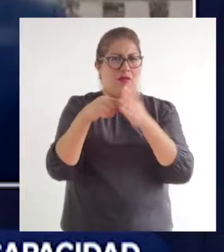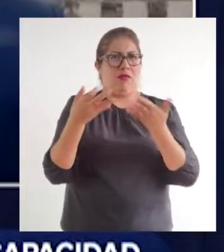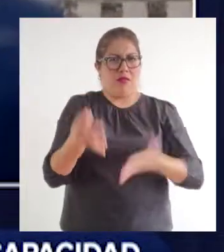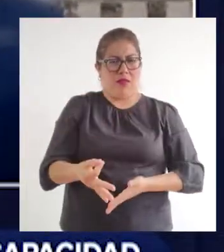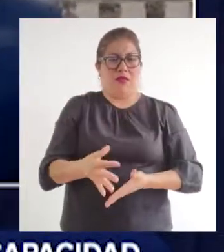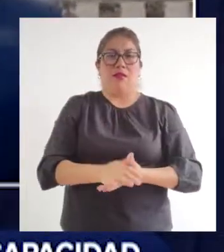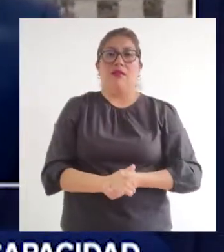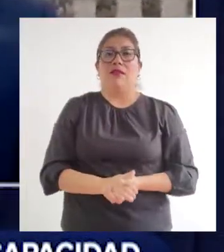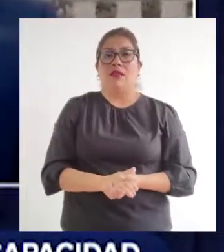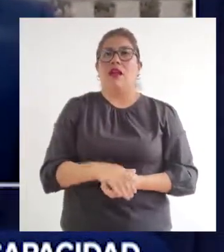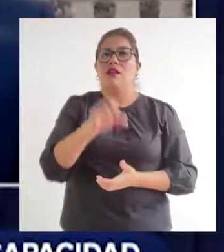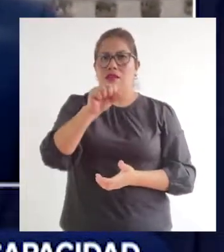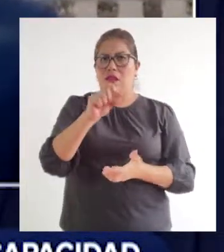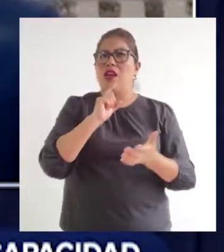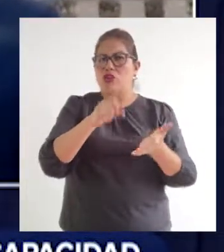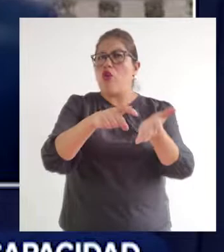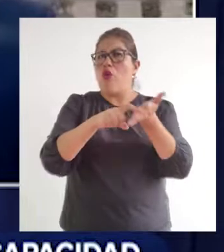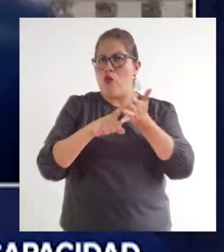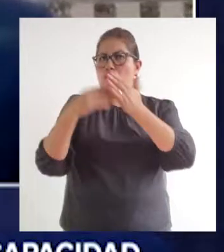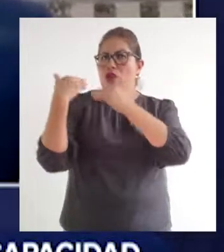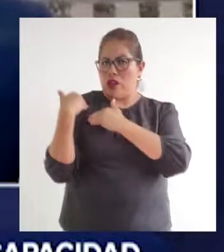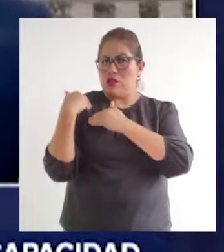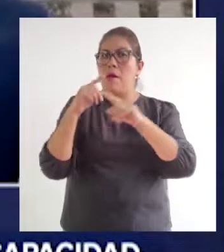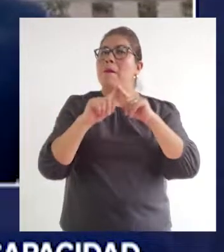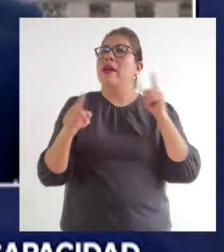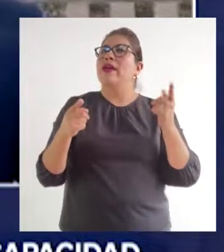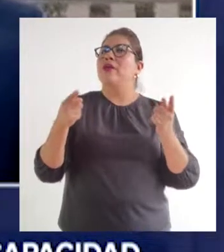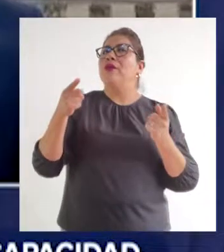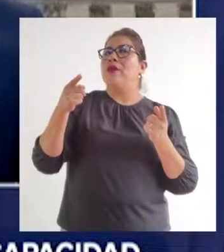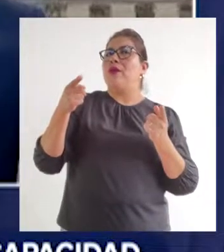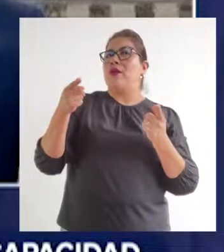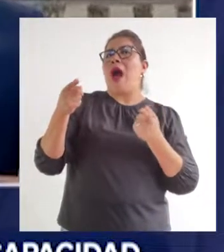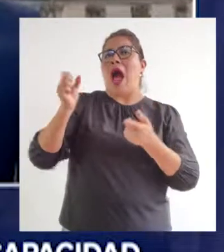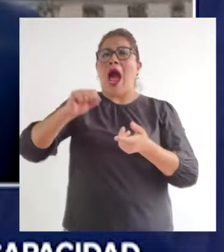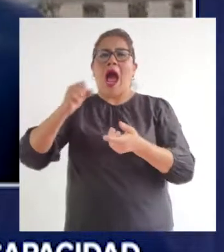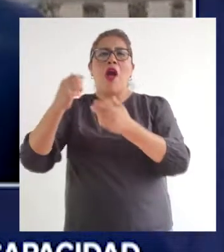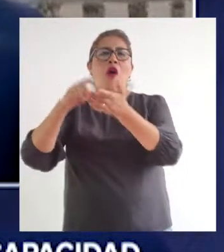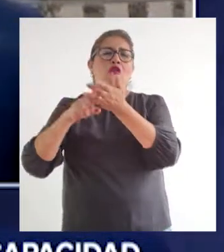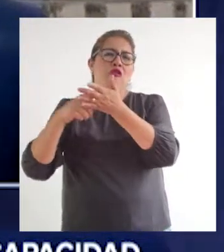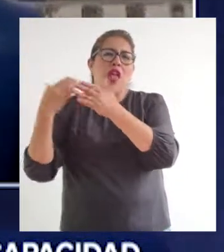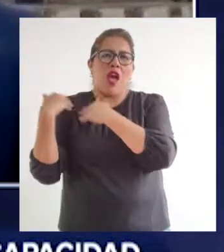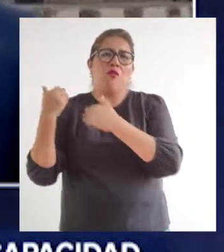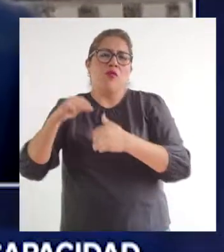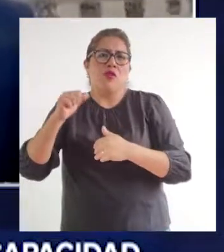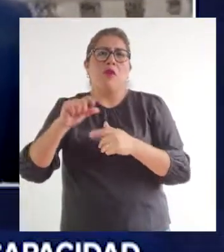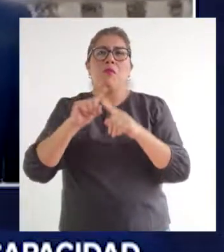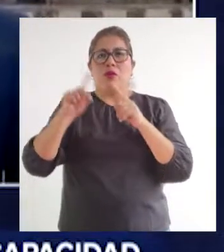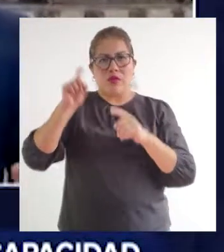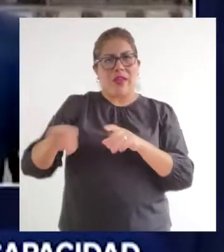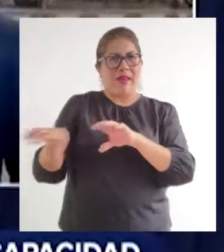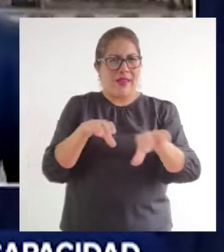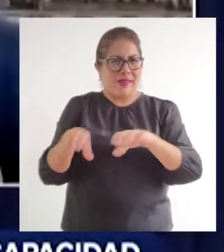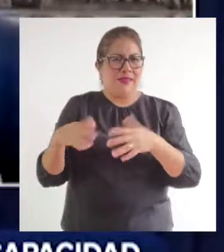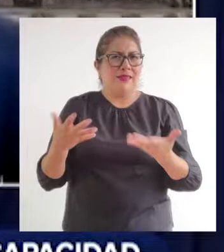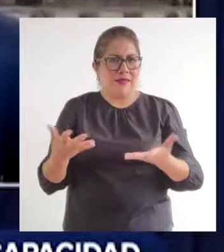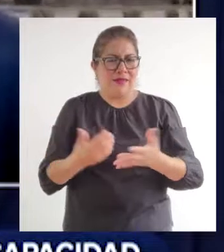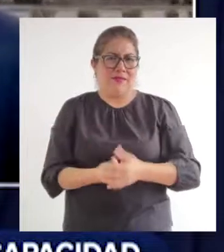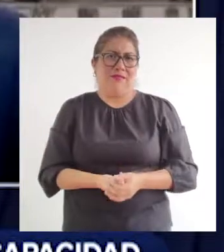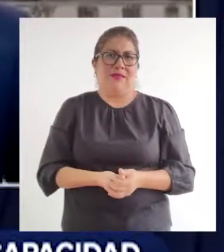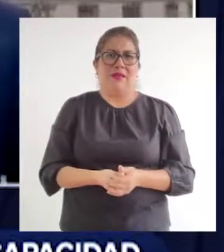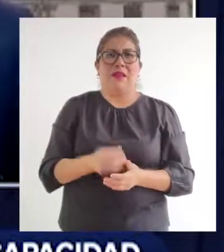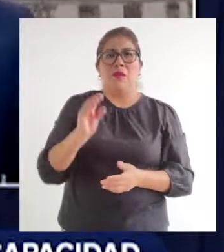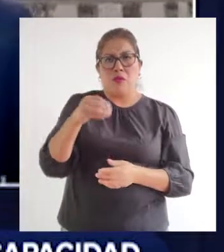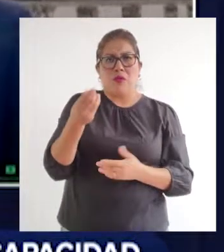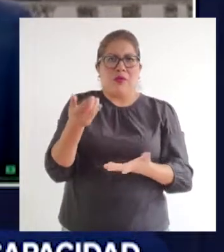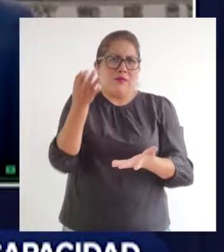ley. Mire, podría ser una obligación. El tema está en que tienen que cumplirla. O sea, no basta con traducir Para que no quede en el plan de papel,